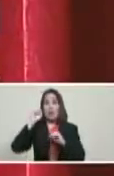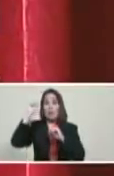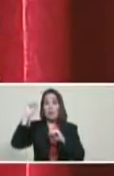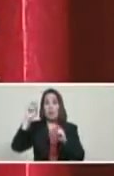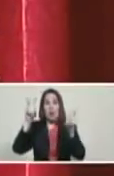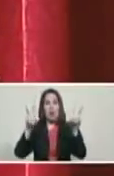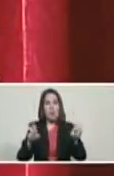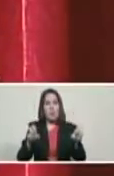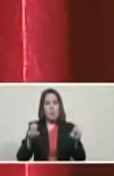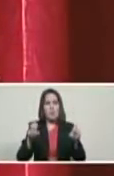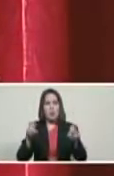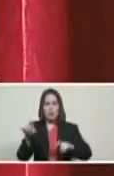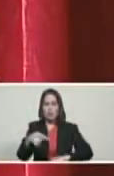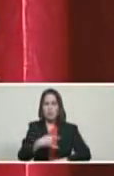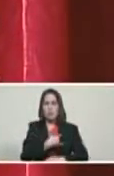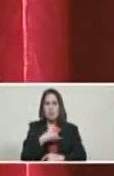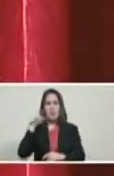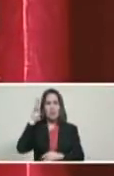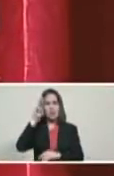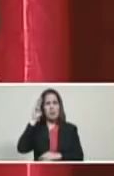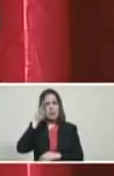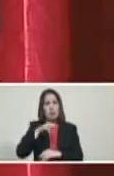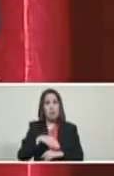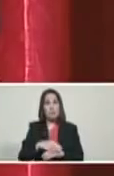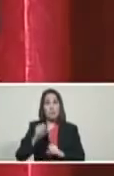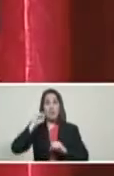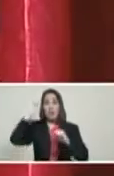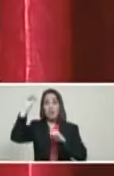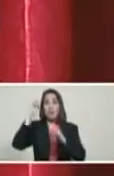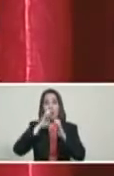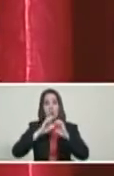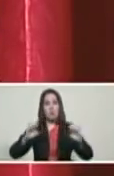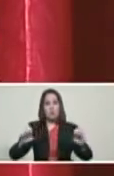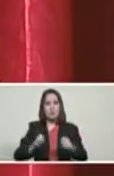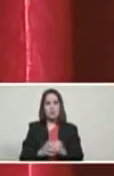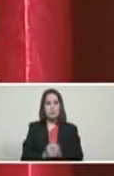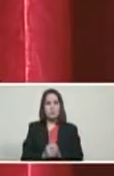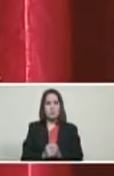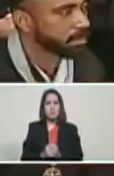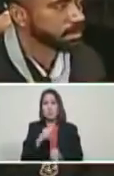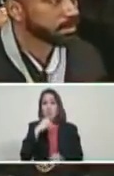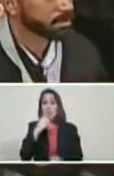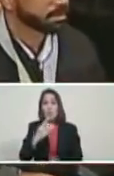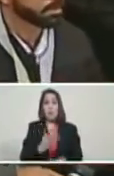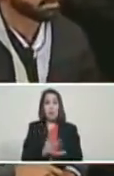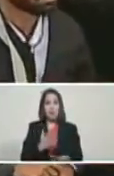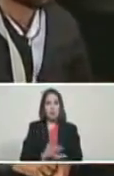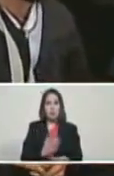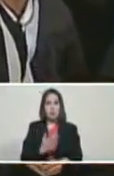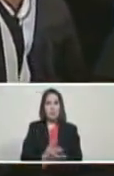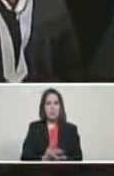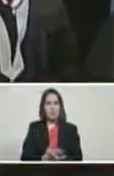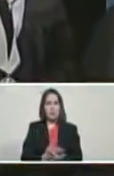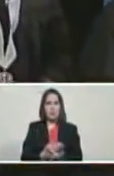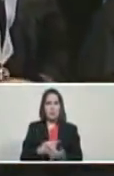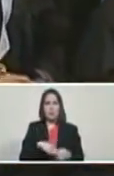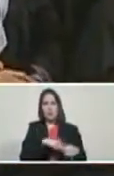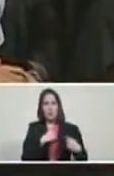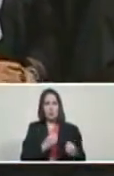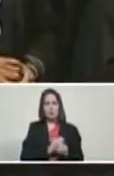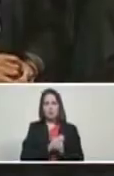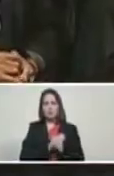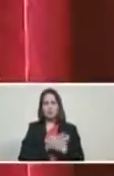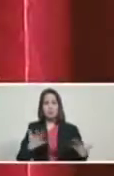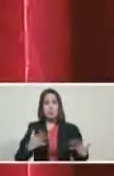del magisterio! ¡Que viva la educación! Y digamos siempre desde nuestro corazón de